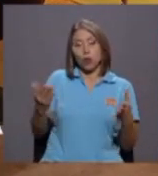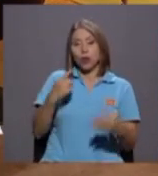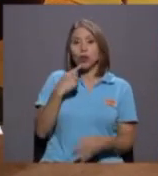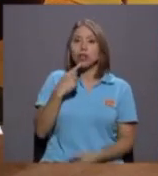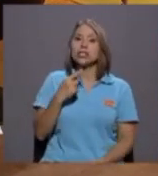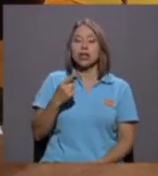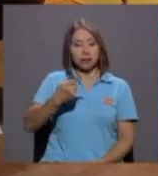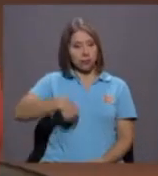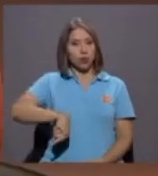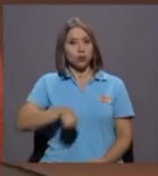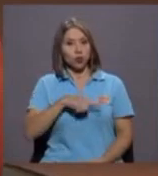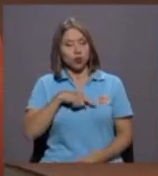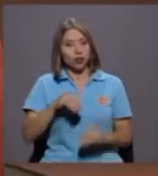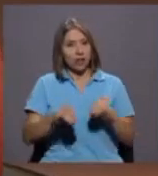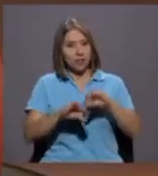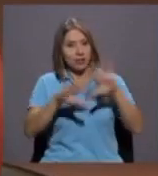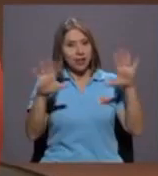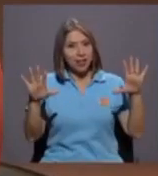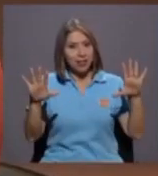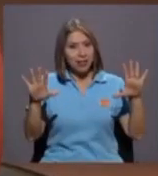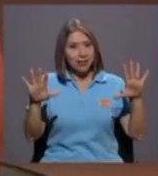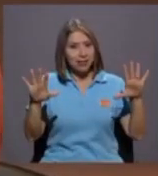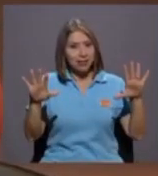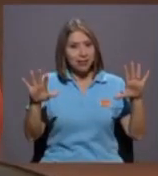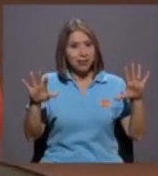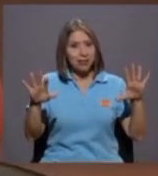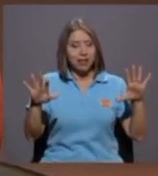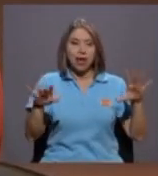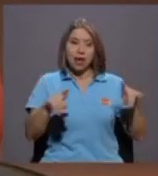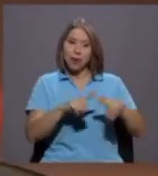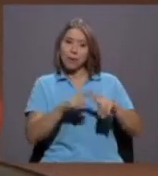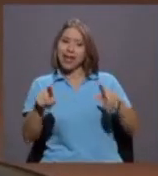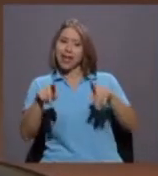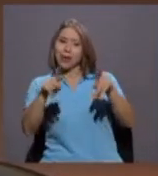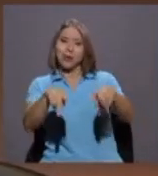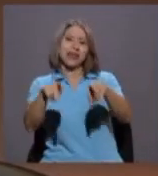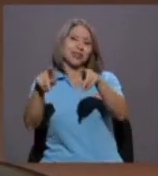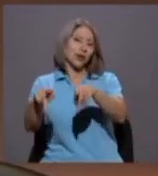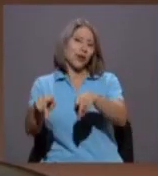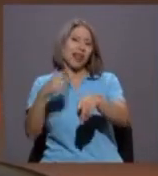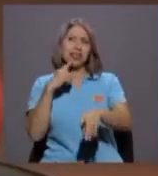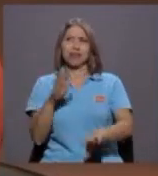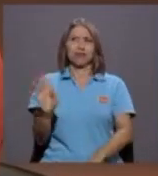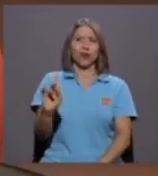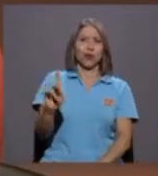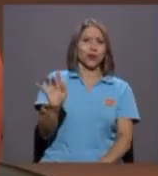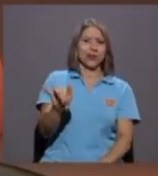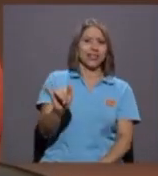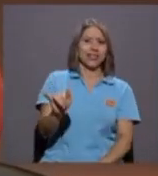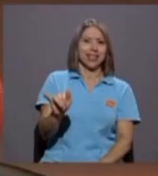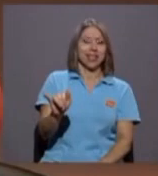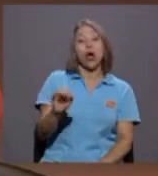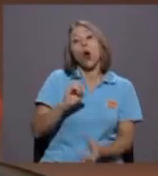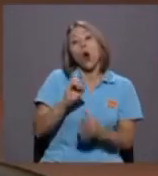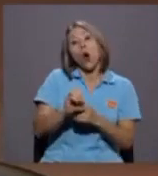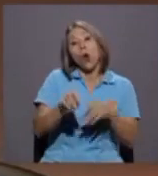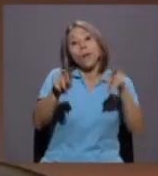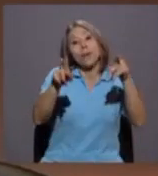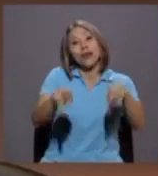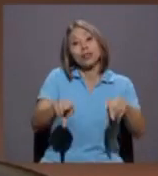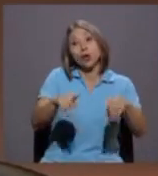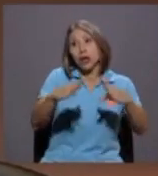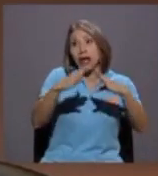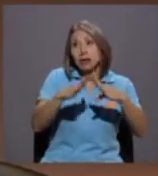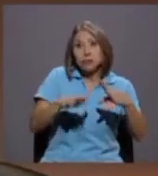somos transparentes y el ciudadano no, o el ciudadano dice, no me tratan bien, se requiere una